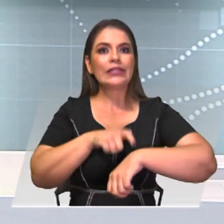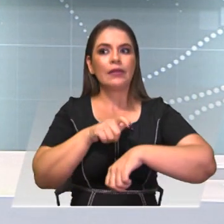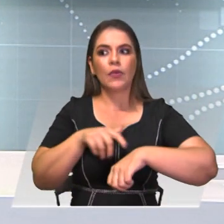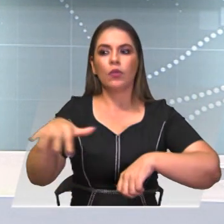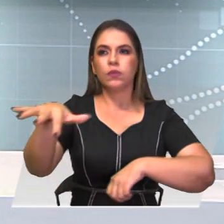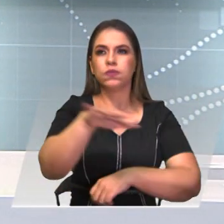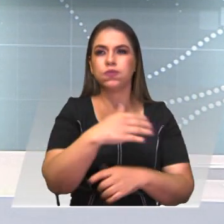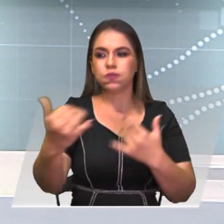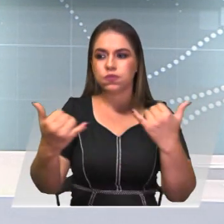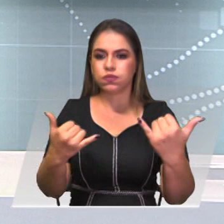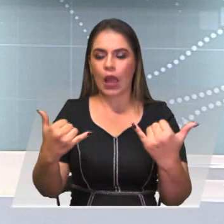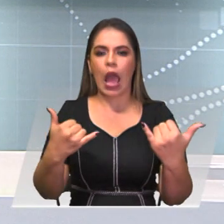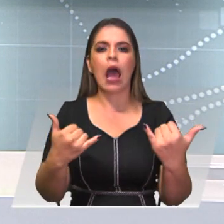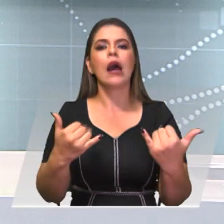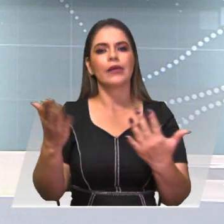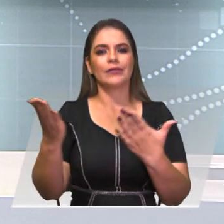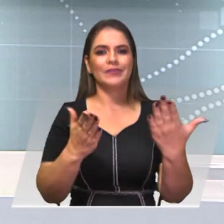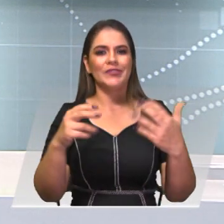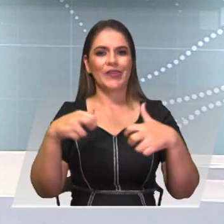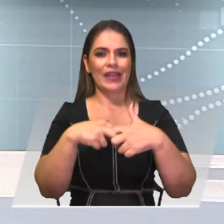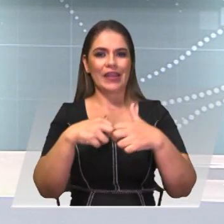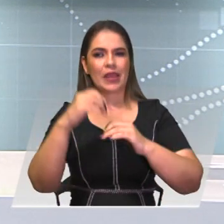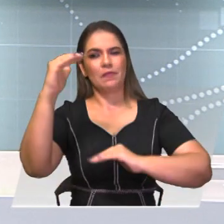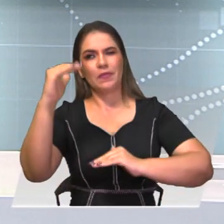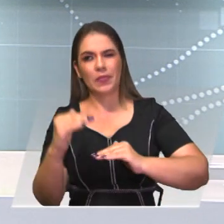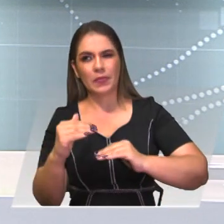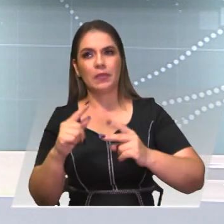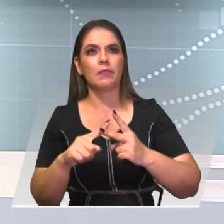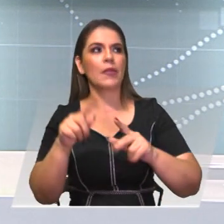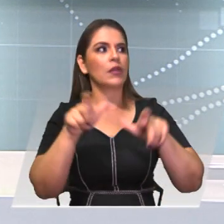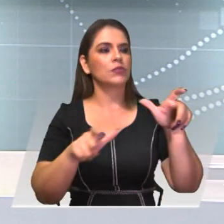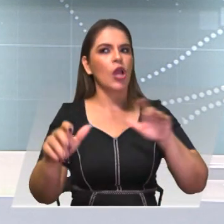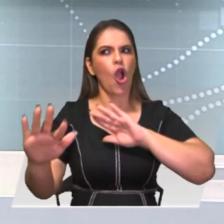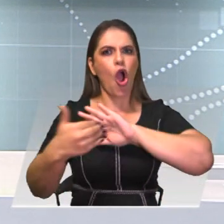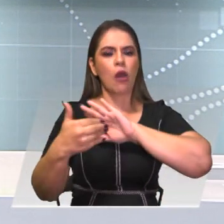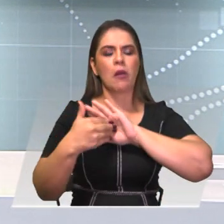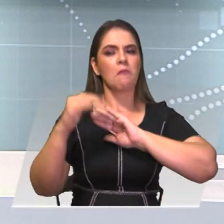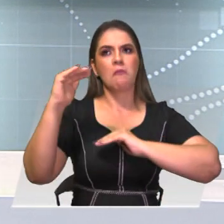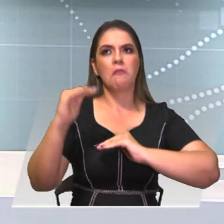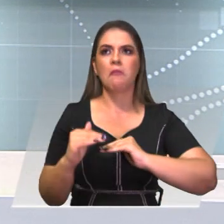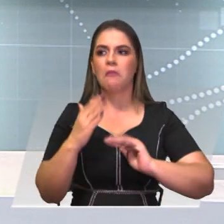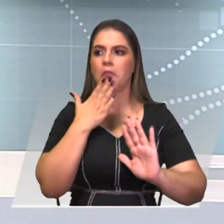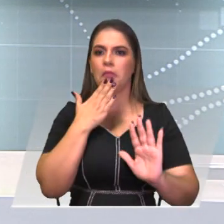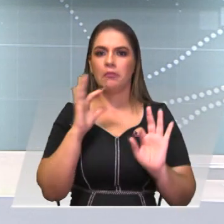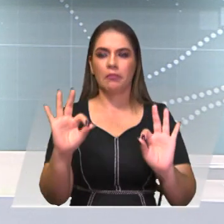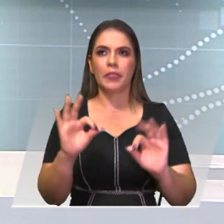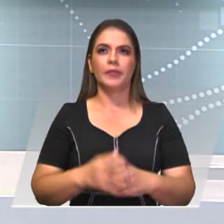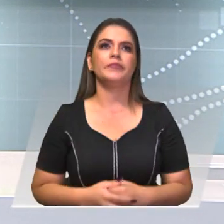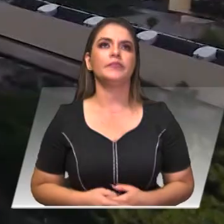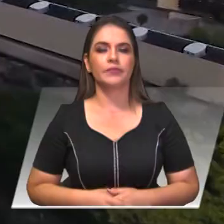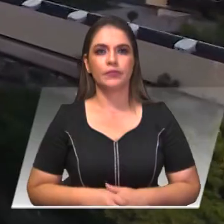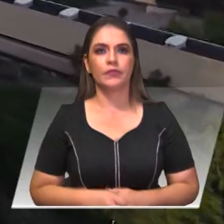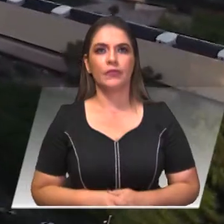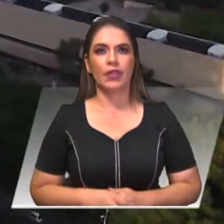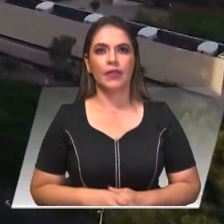interrupción del servicio de energía y disminuir la agresión a los funcionarios públicos ante la mala atención